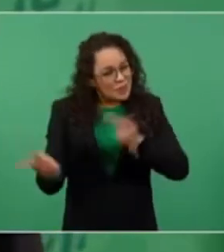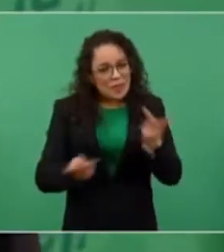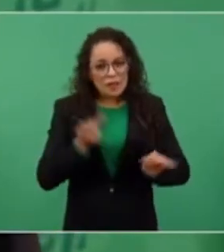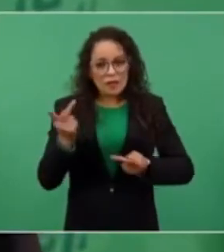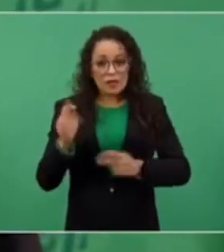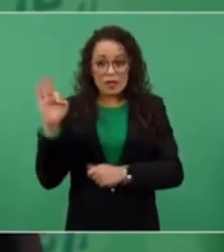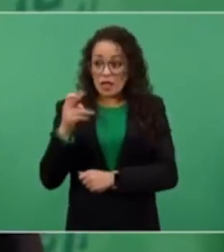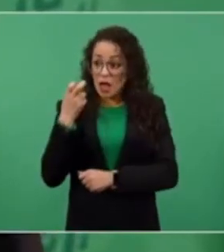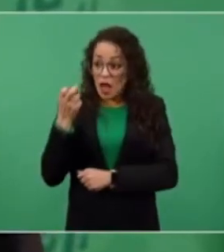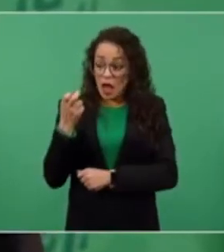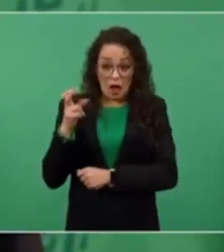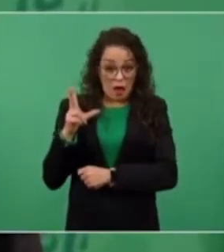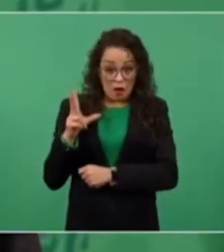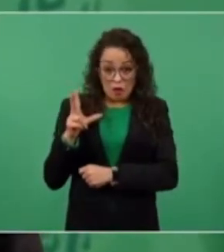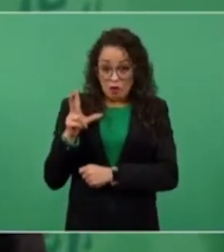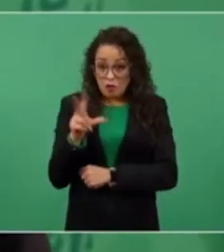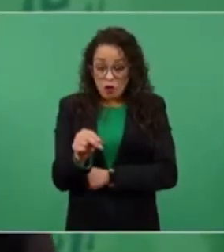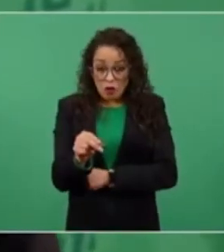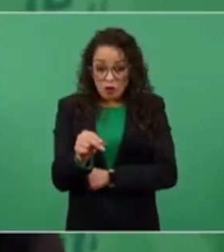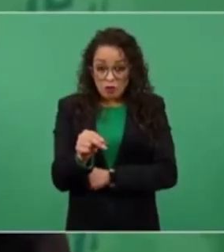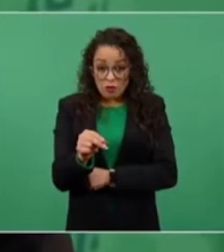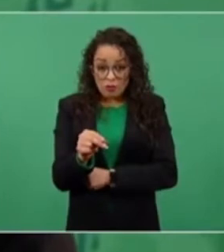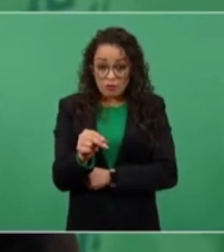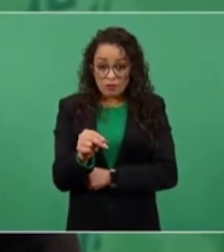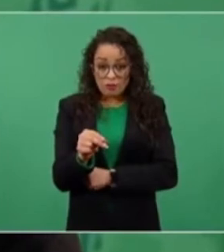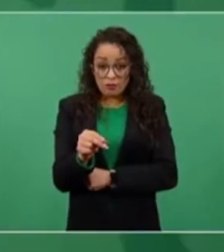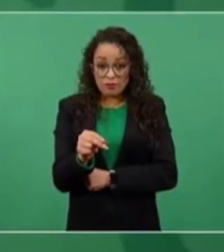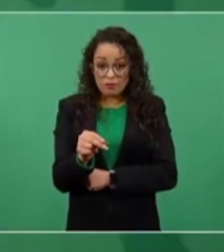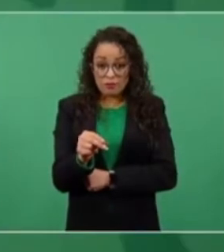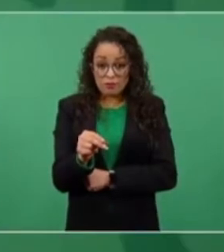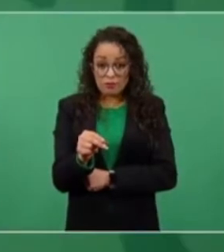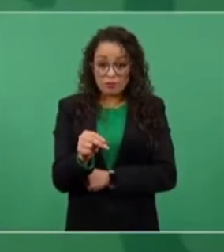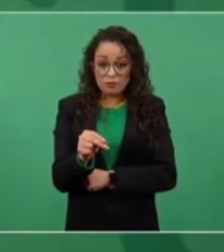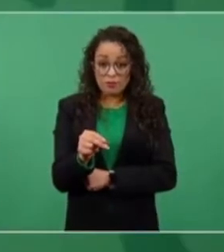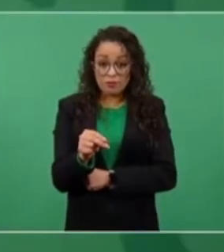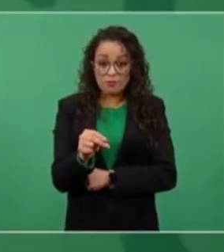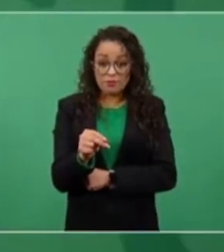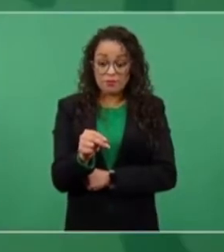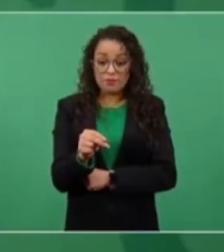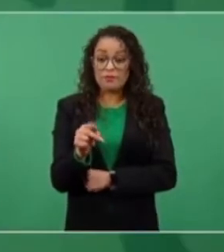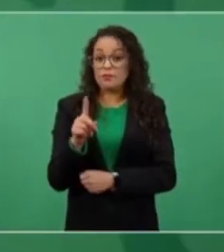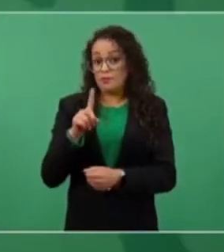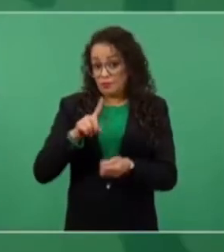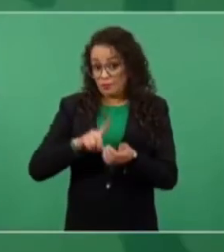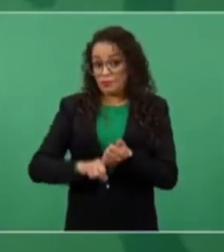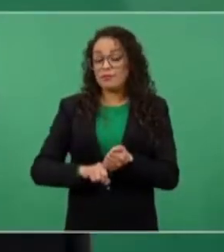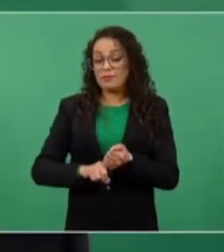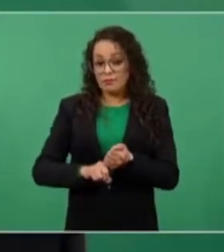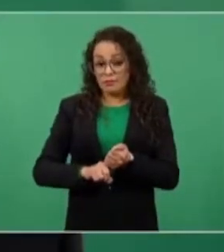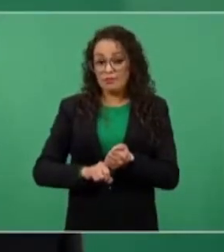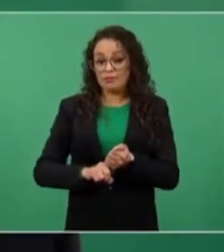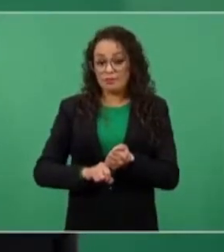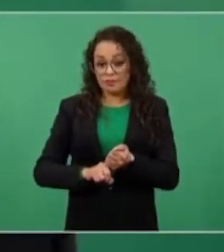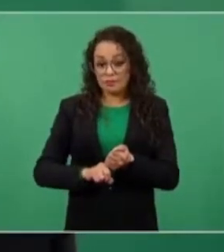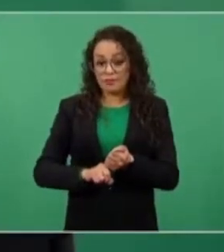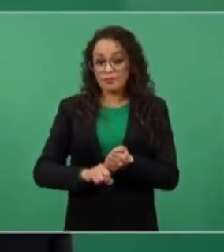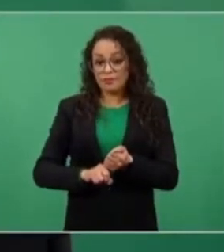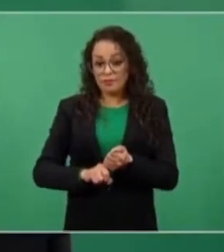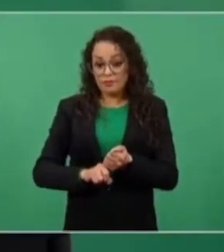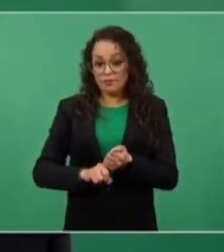obstaculiza ese procedimiento es actuar de manera